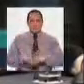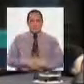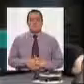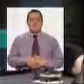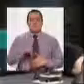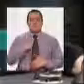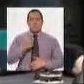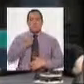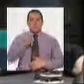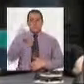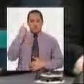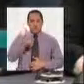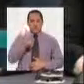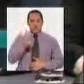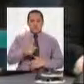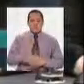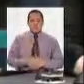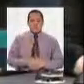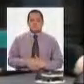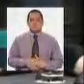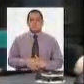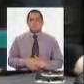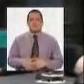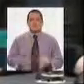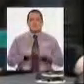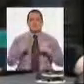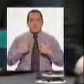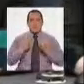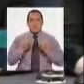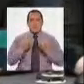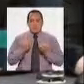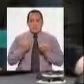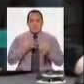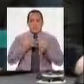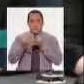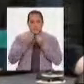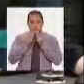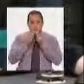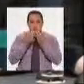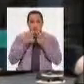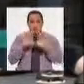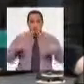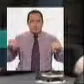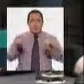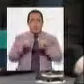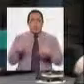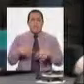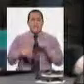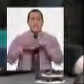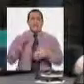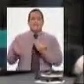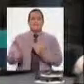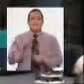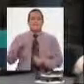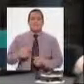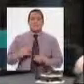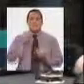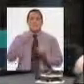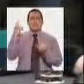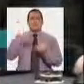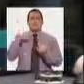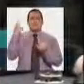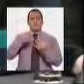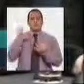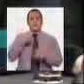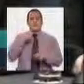la vamos a denunciar, por supuesto, y queremos señalarles a ustedes que es muy fácil hacer denuncias tirando